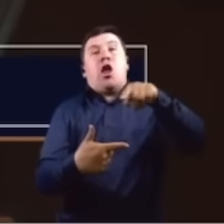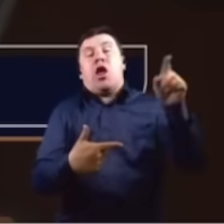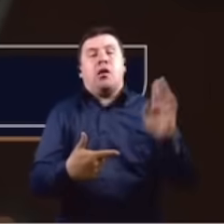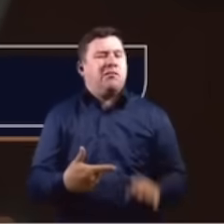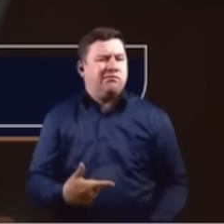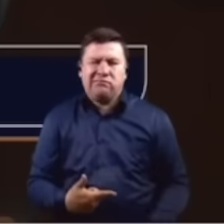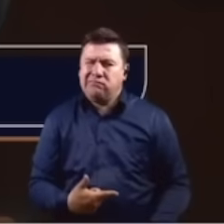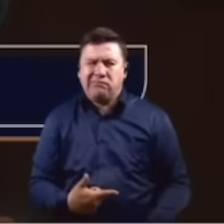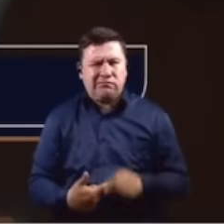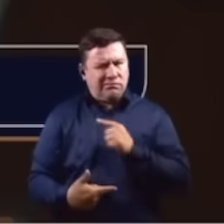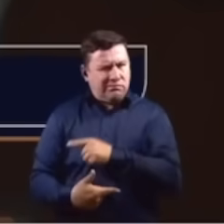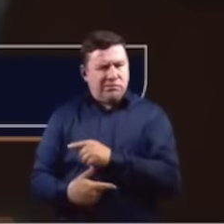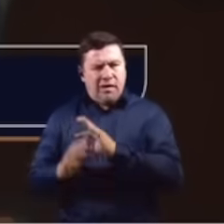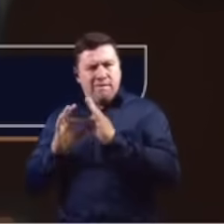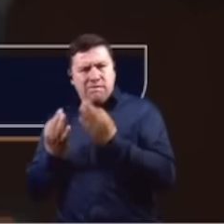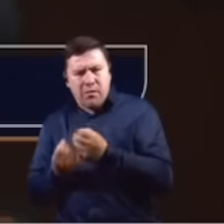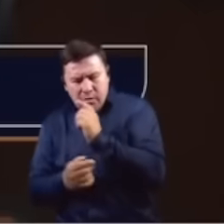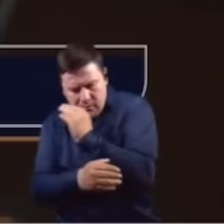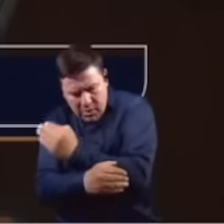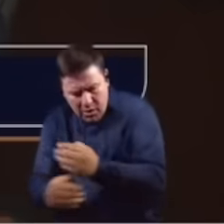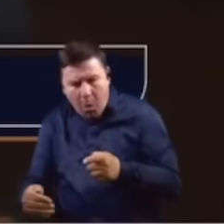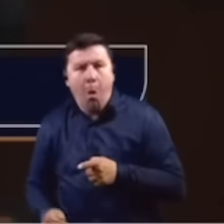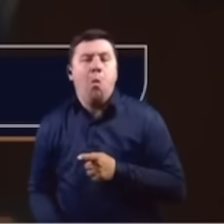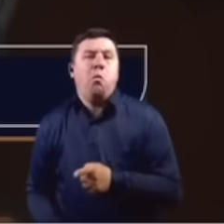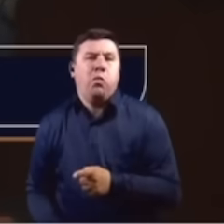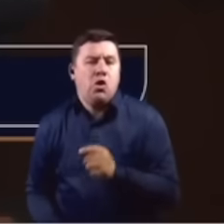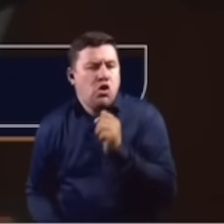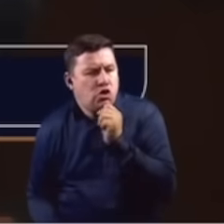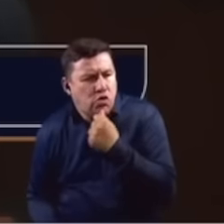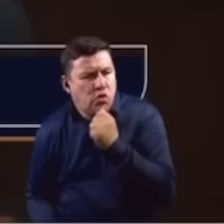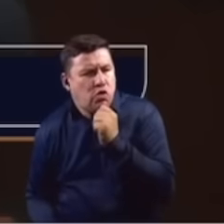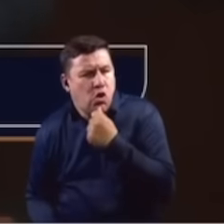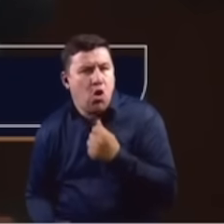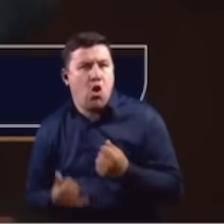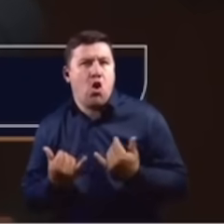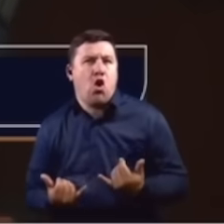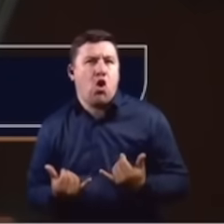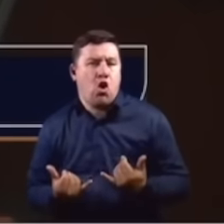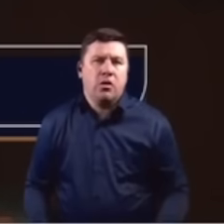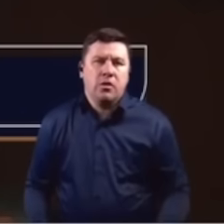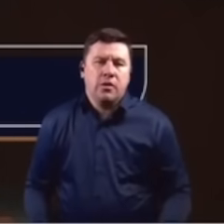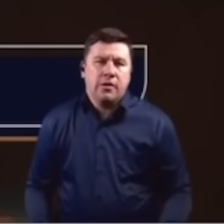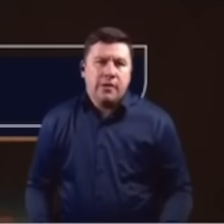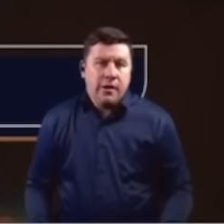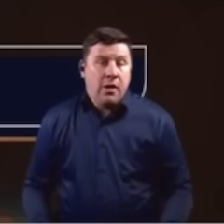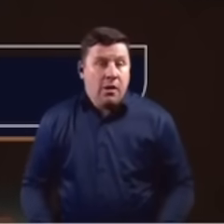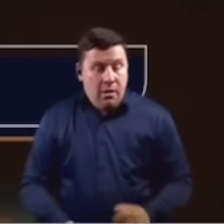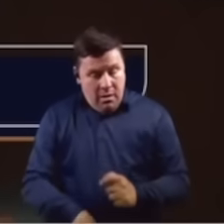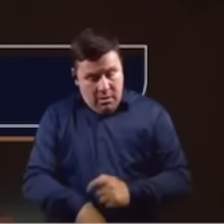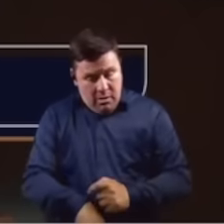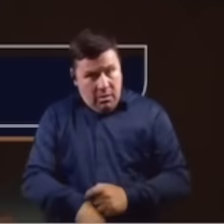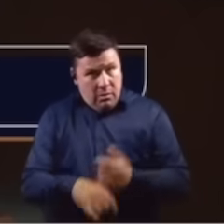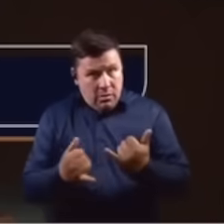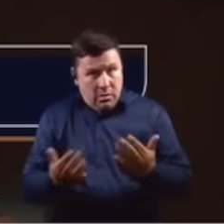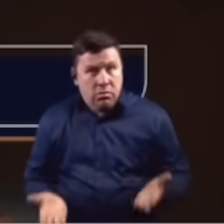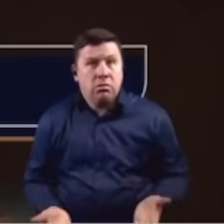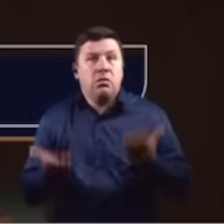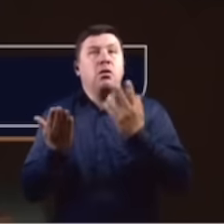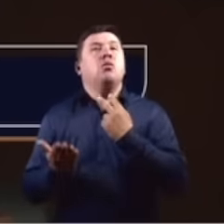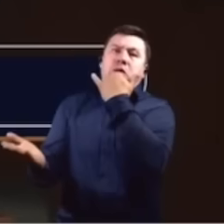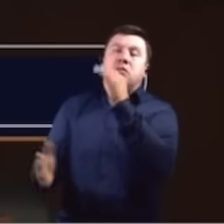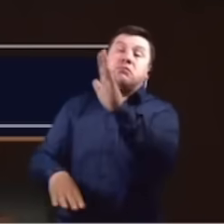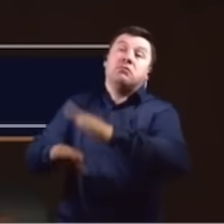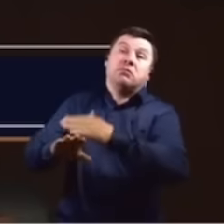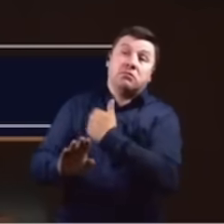se trata de familias y niños que están sufriendo hoy, en este instante. Es hora de alzar la voz y hacer